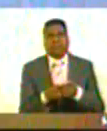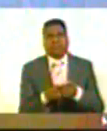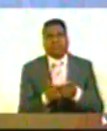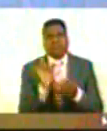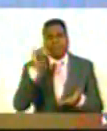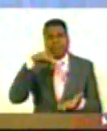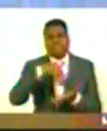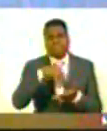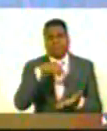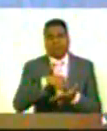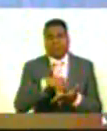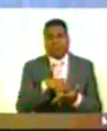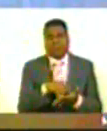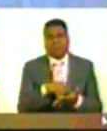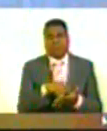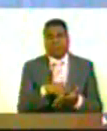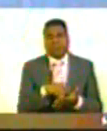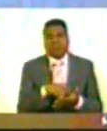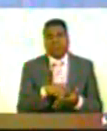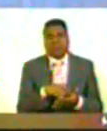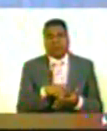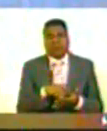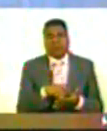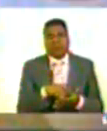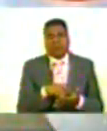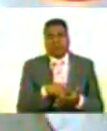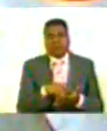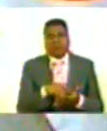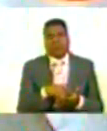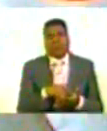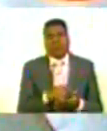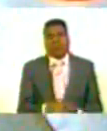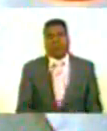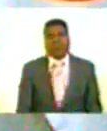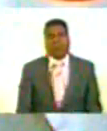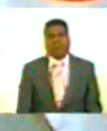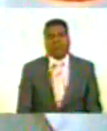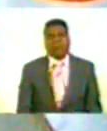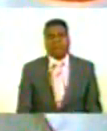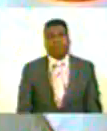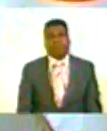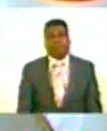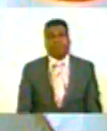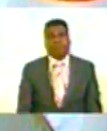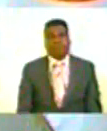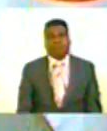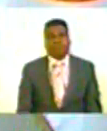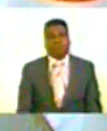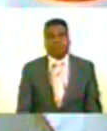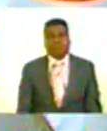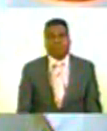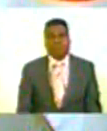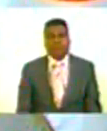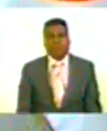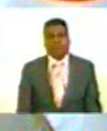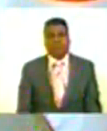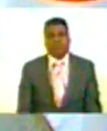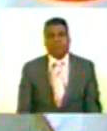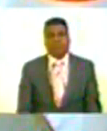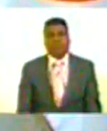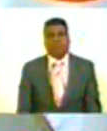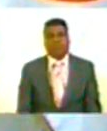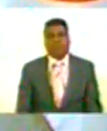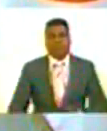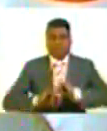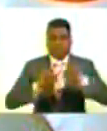vía hacia Naguanagua, específicamente en la urbanización Palma Real, adyacente al centro comercial DACA. Ya